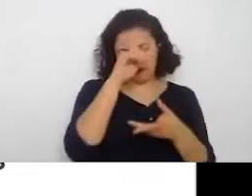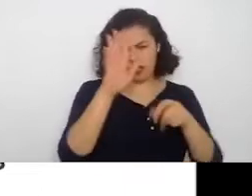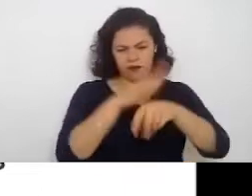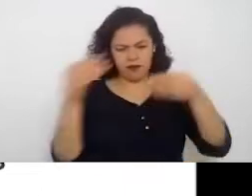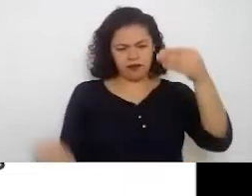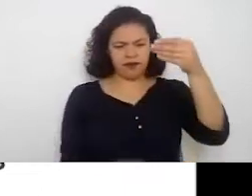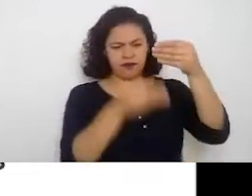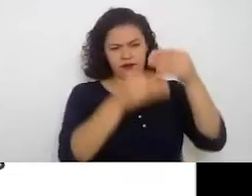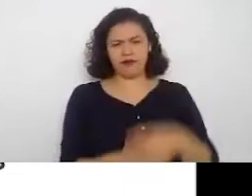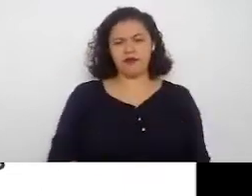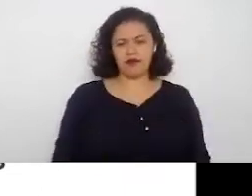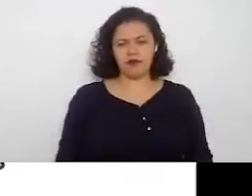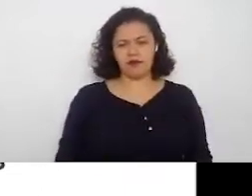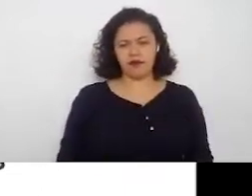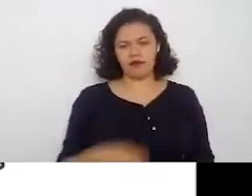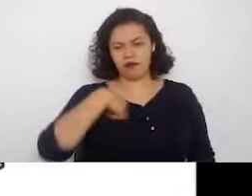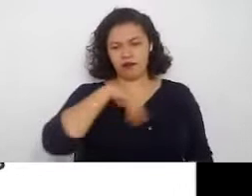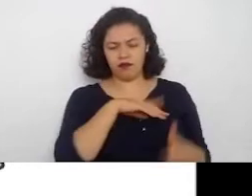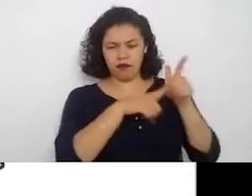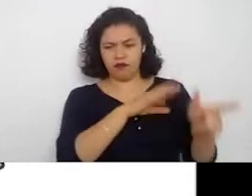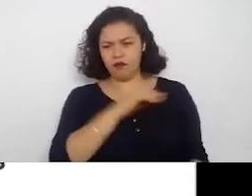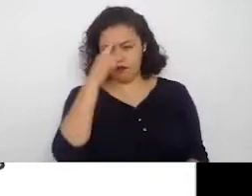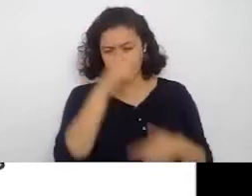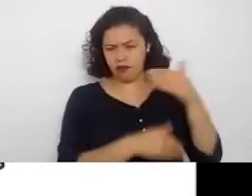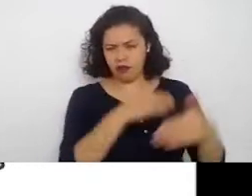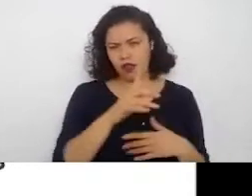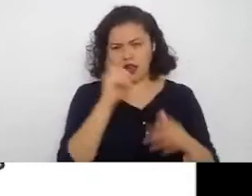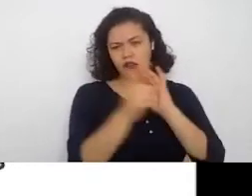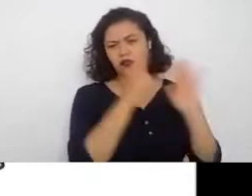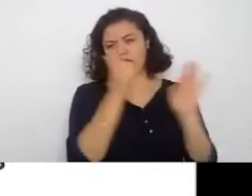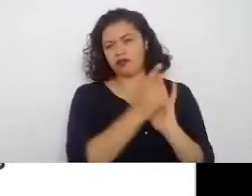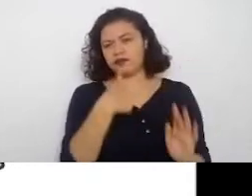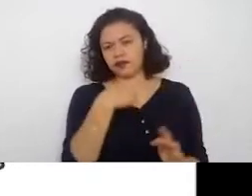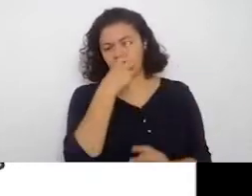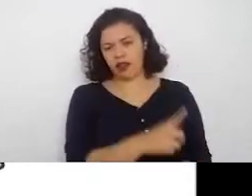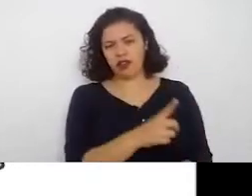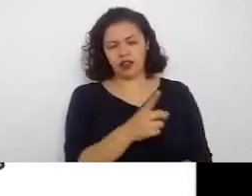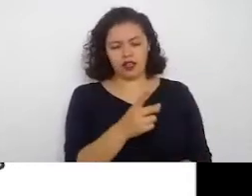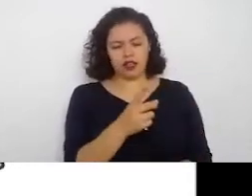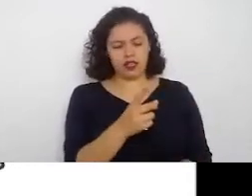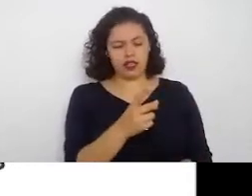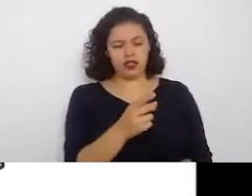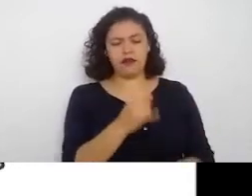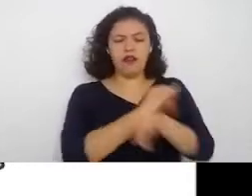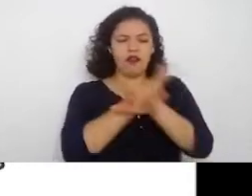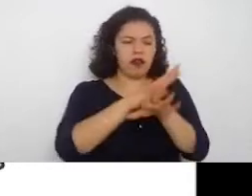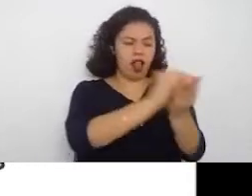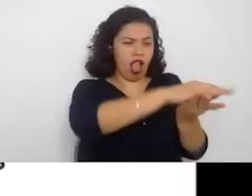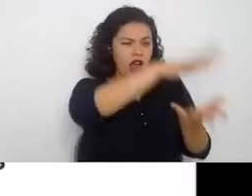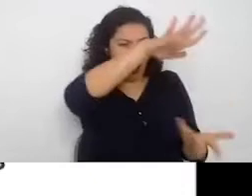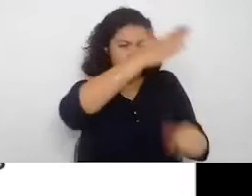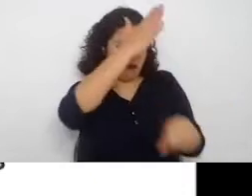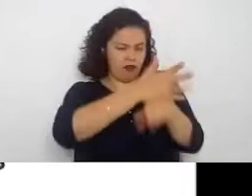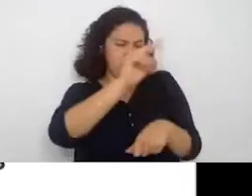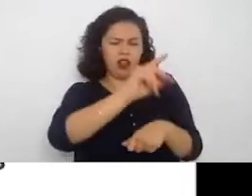y podemos continuar con el proceso. La ley, como les digo, no castiga por el excedente de información, sino por el